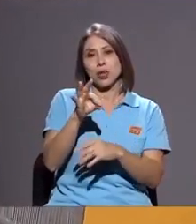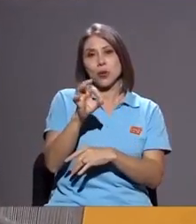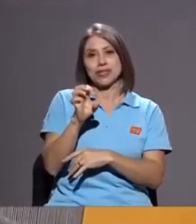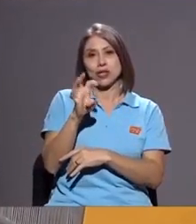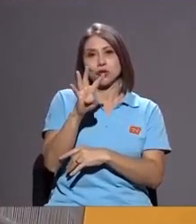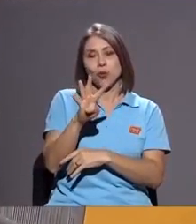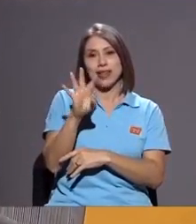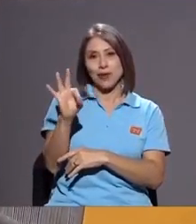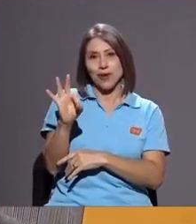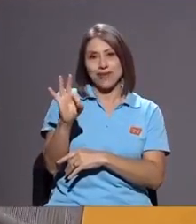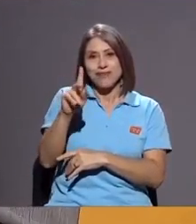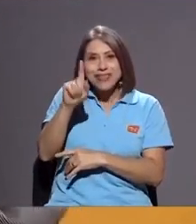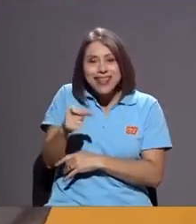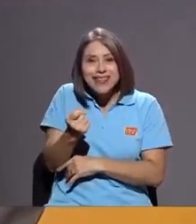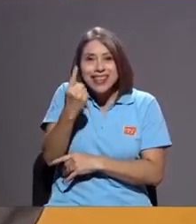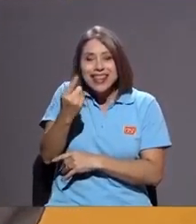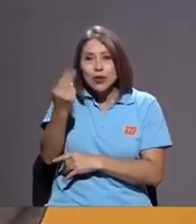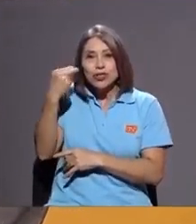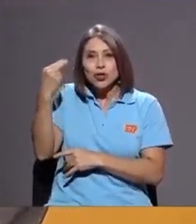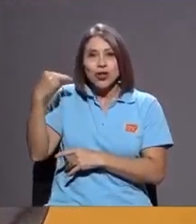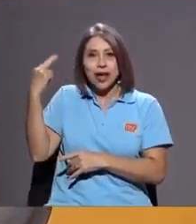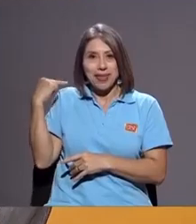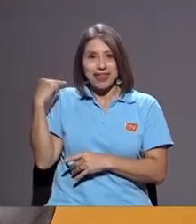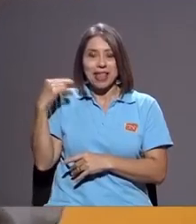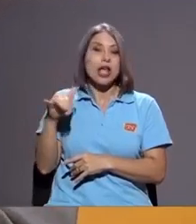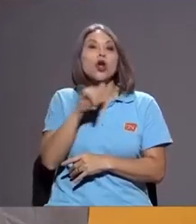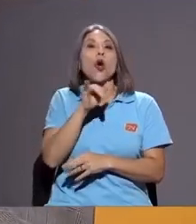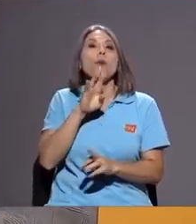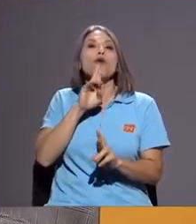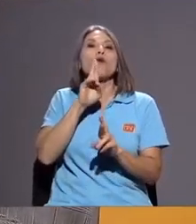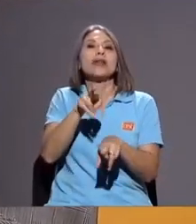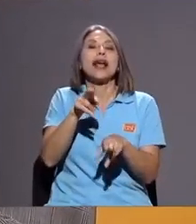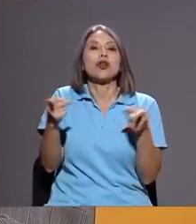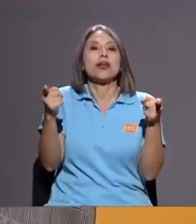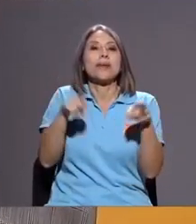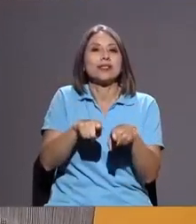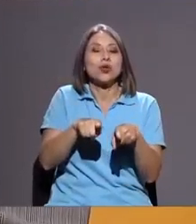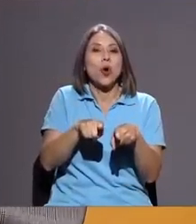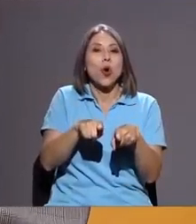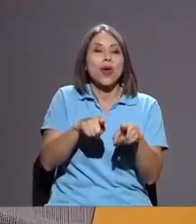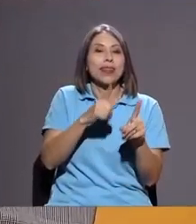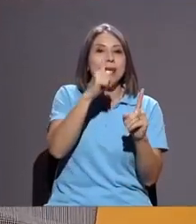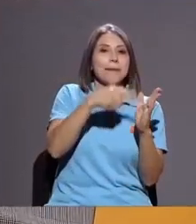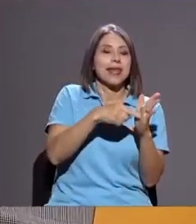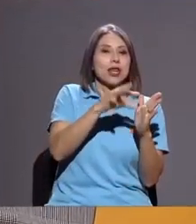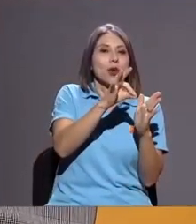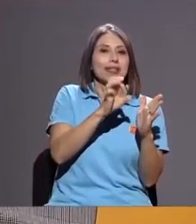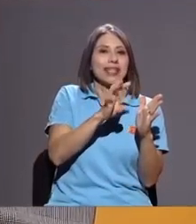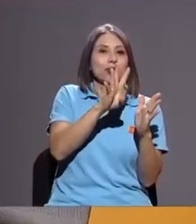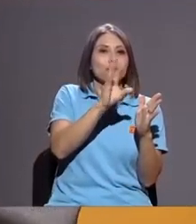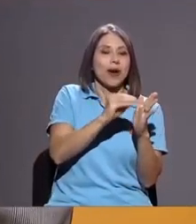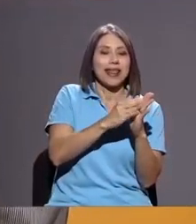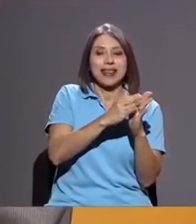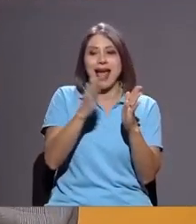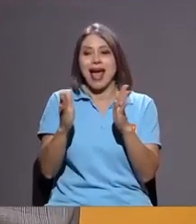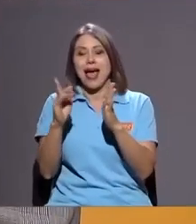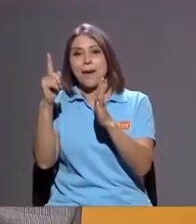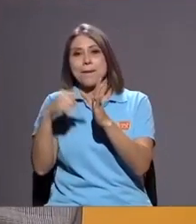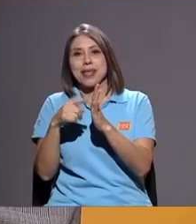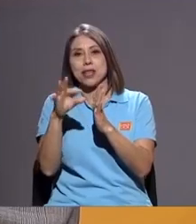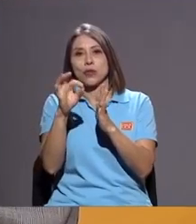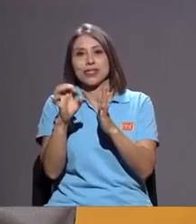entenderlo históricamente, como una reacción a lo que pasó en los 8 años del 40 al 48, se quisieron reformar